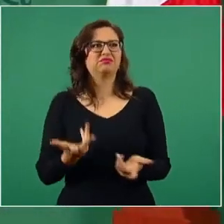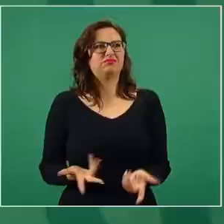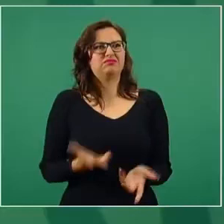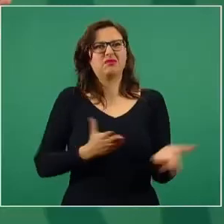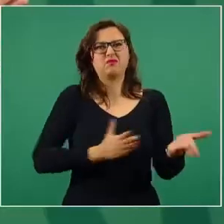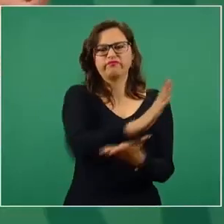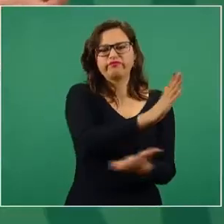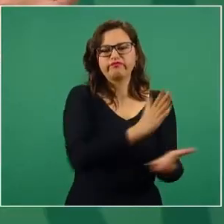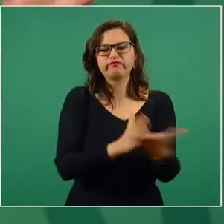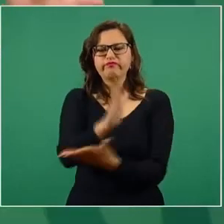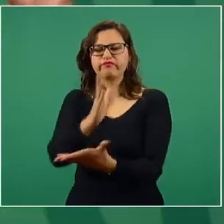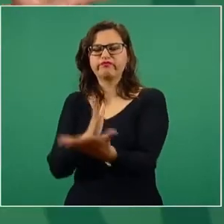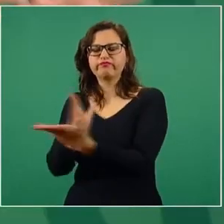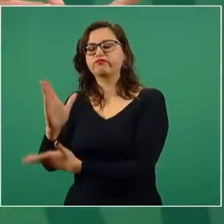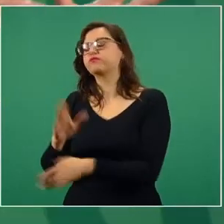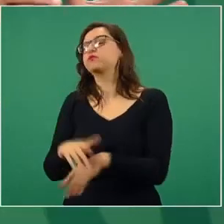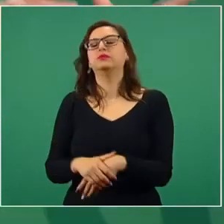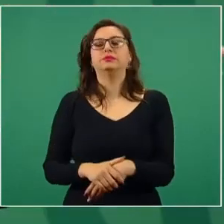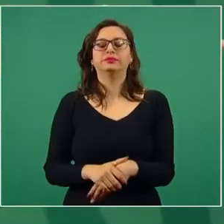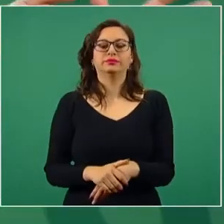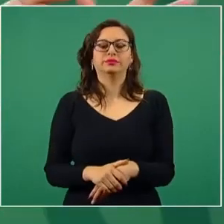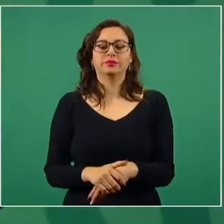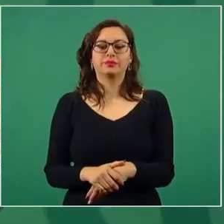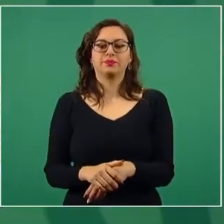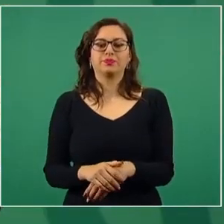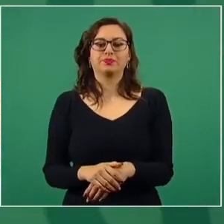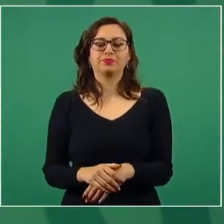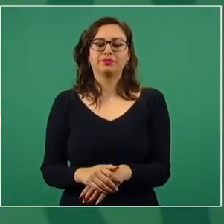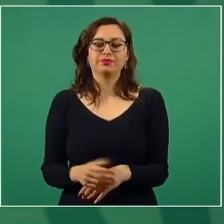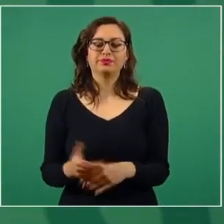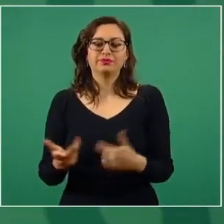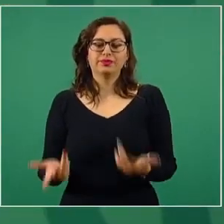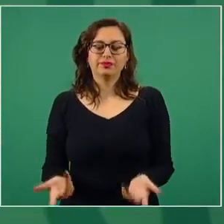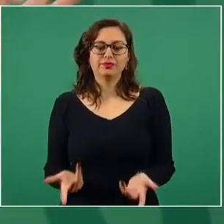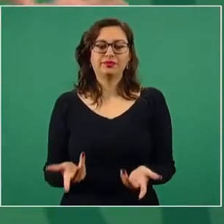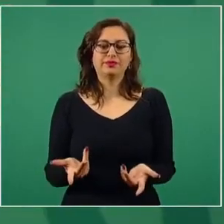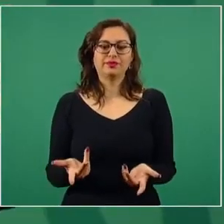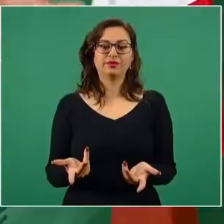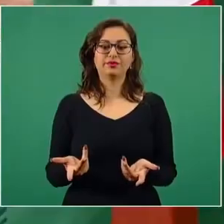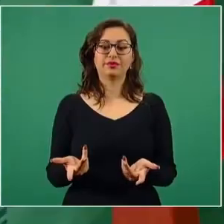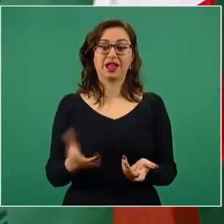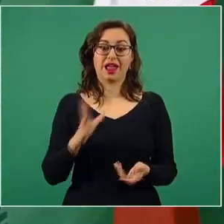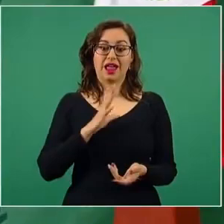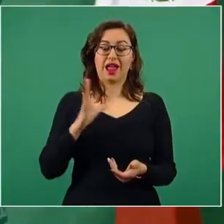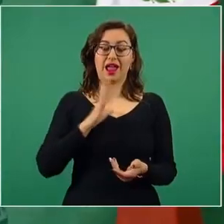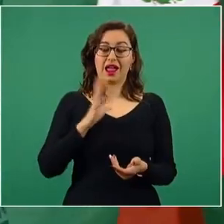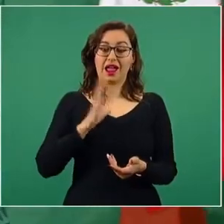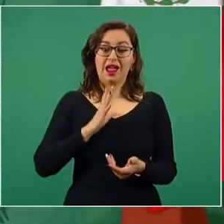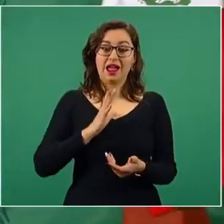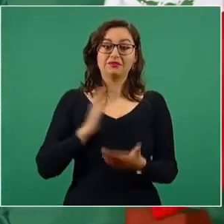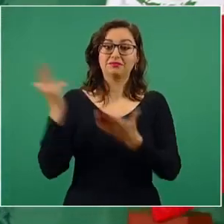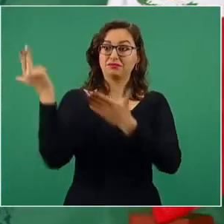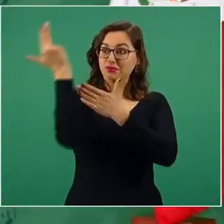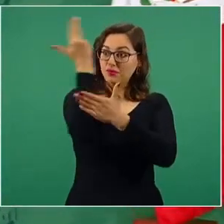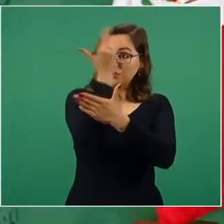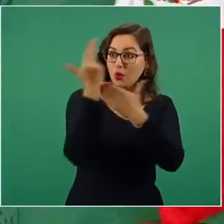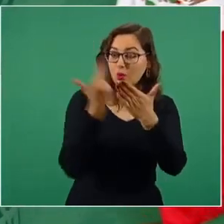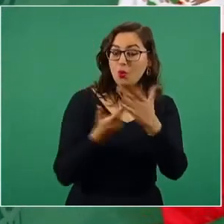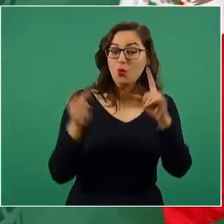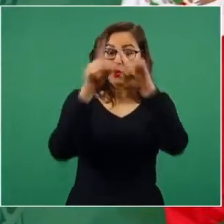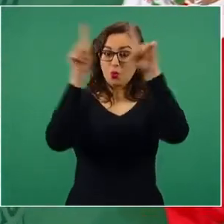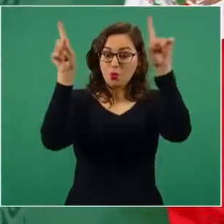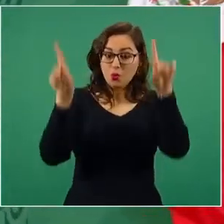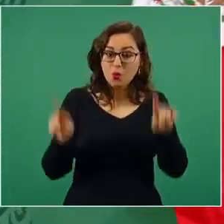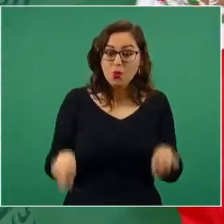con las pinturas de Hacienda, que son patrimonio de todos, con